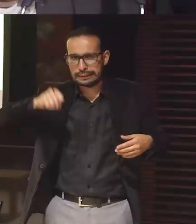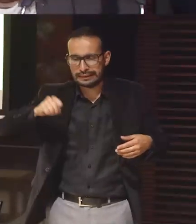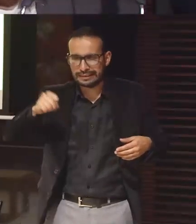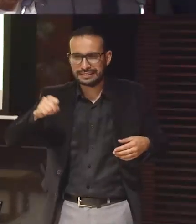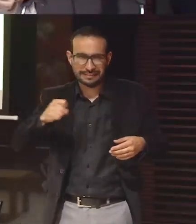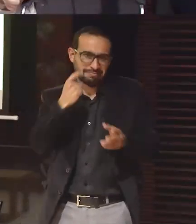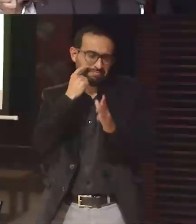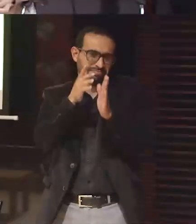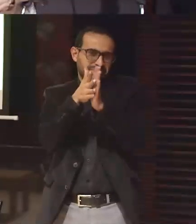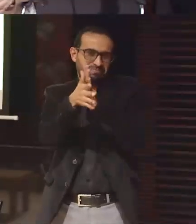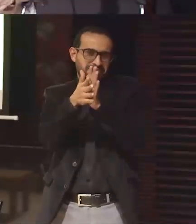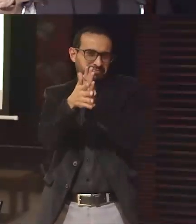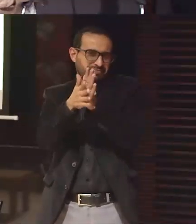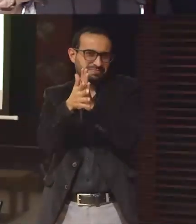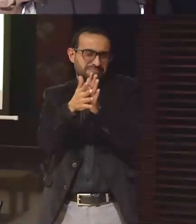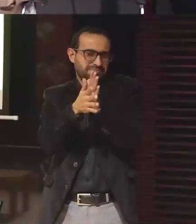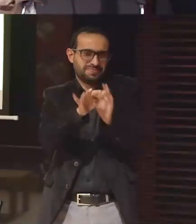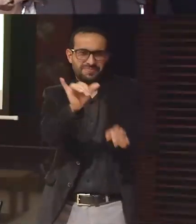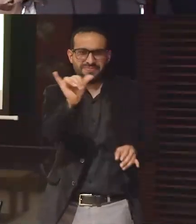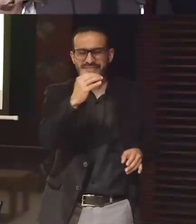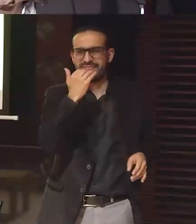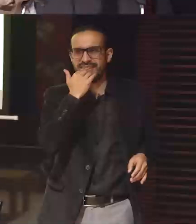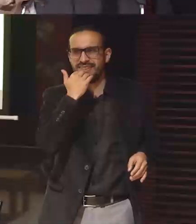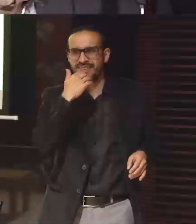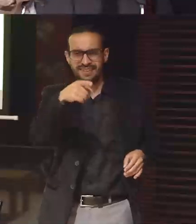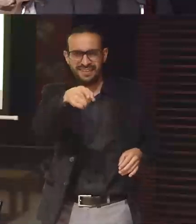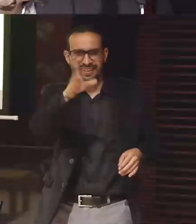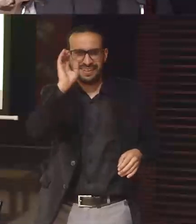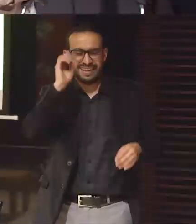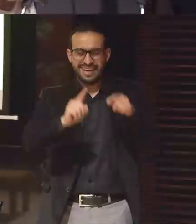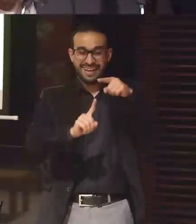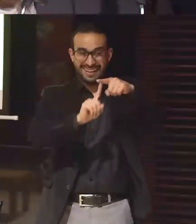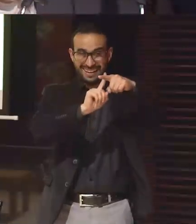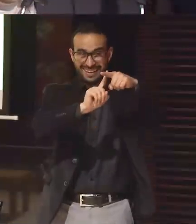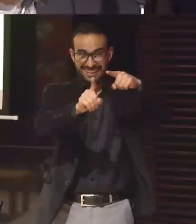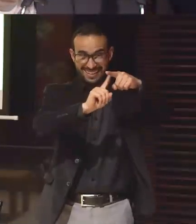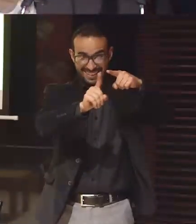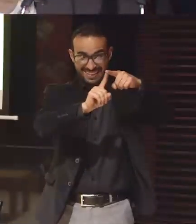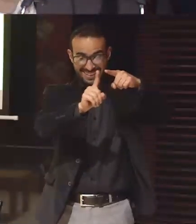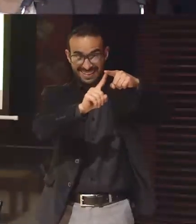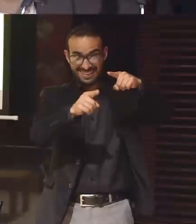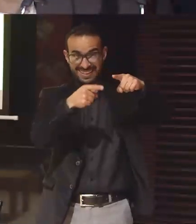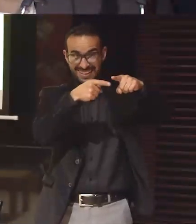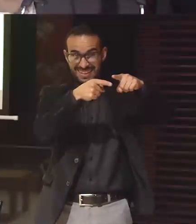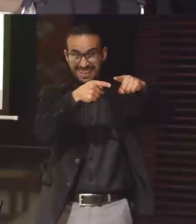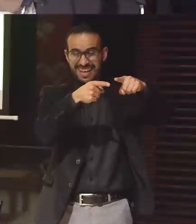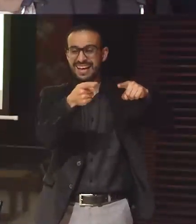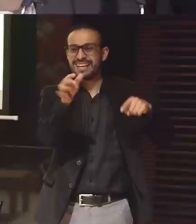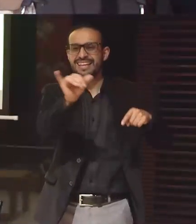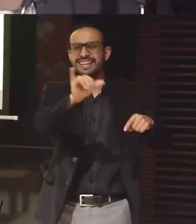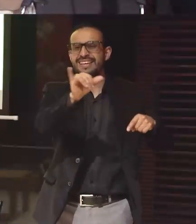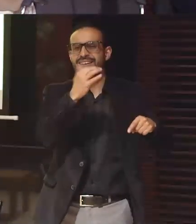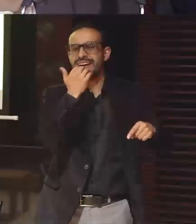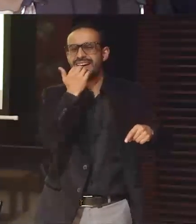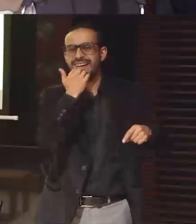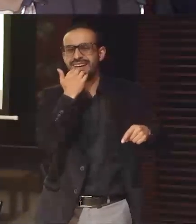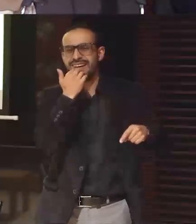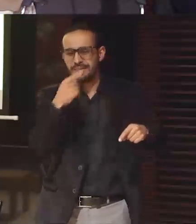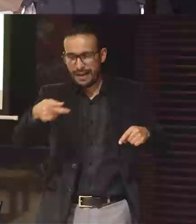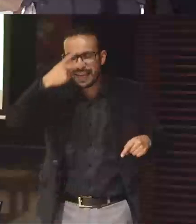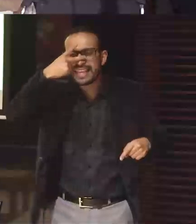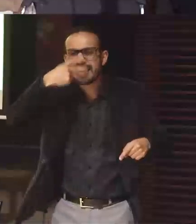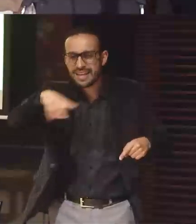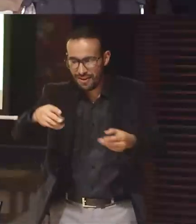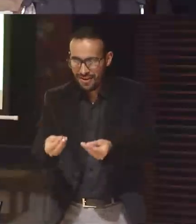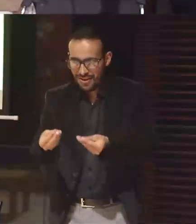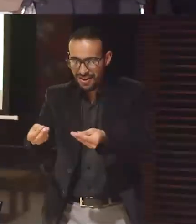me gusta usar una analogía que siempre decimos que Transmilenio era, imagínense, la mejor camiseta que le podían comprar a su hijo de 3 años.